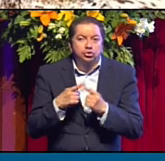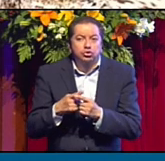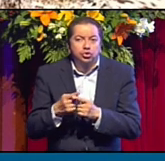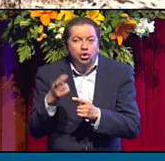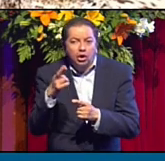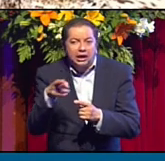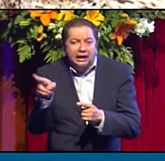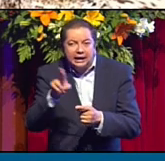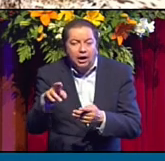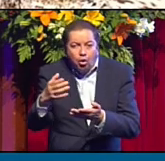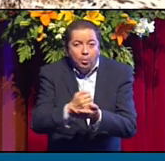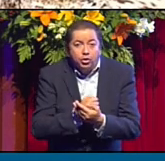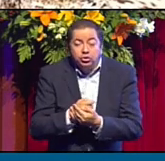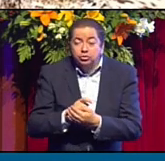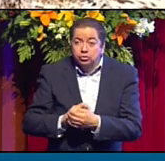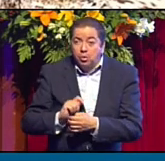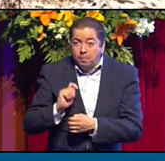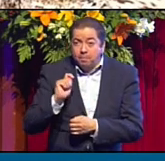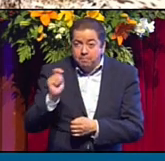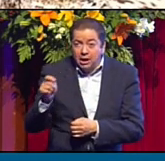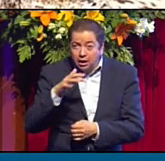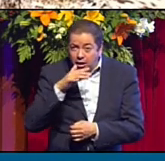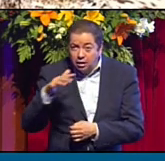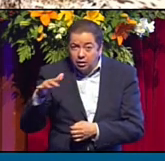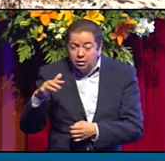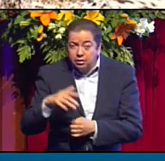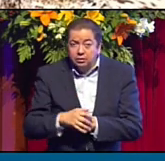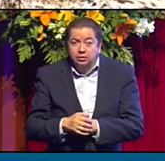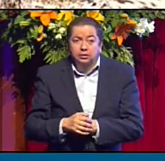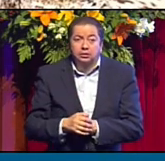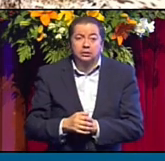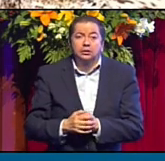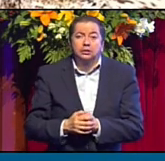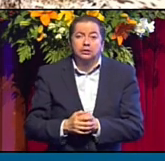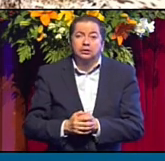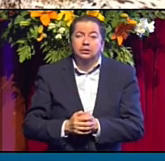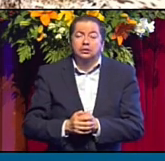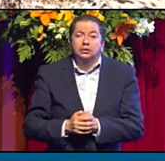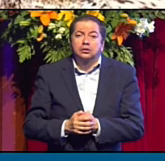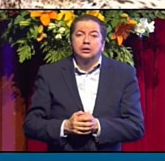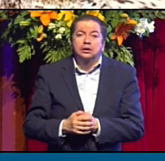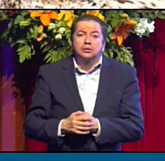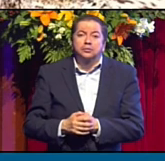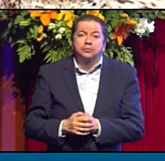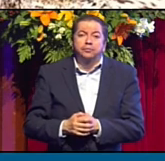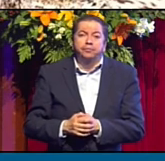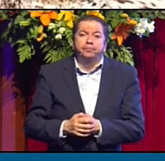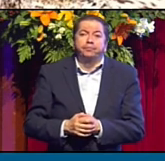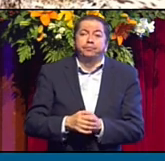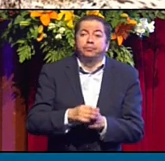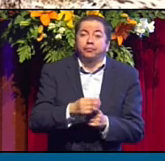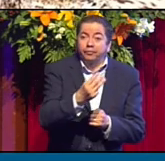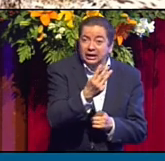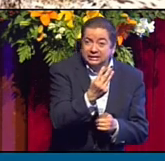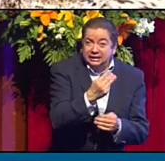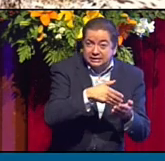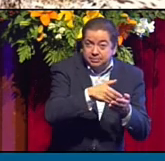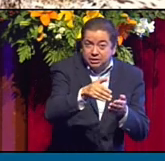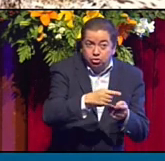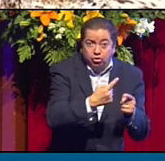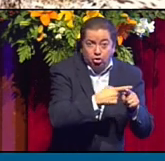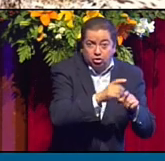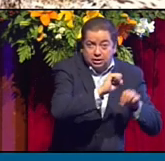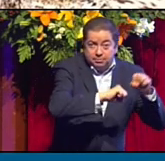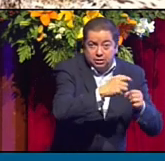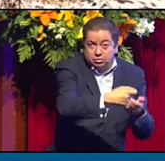Recuperamos de dinero invertido en agua desde el INTAP. El INTAP tenía una pequeña deuda con nosotros de 13 millones que las pagó. A su